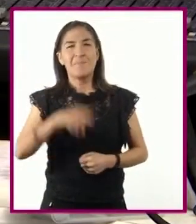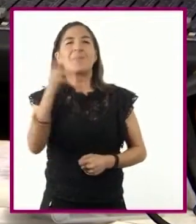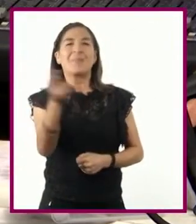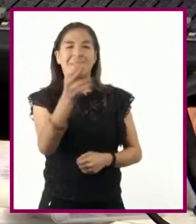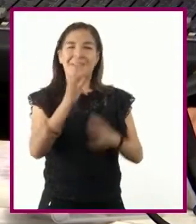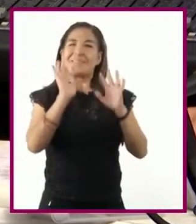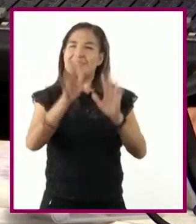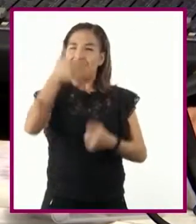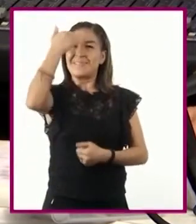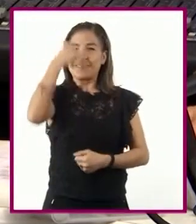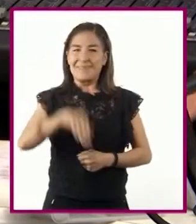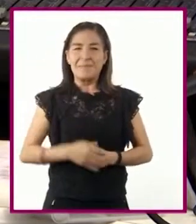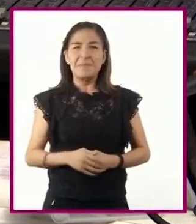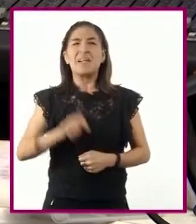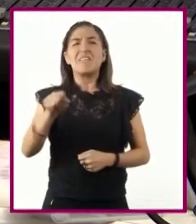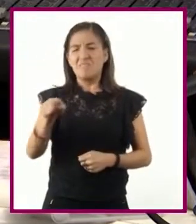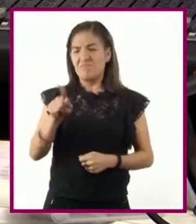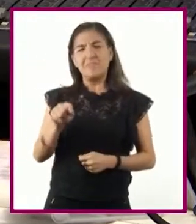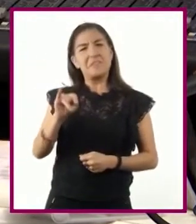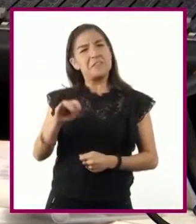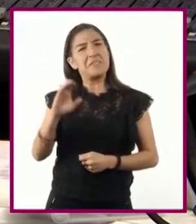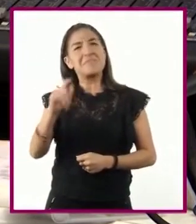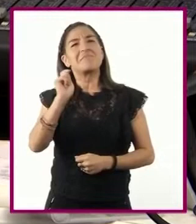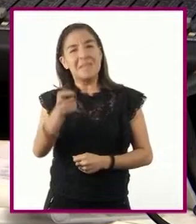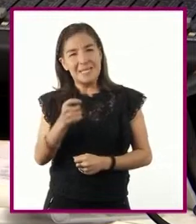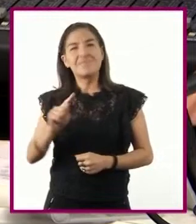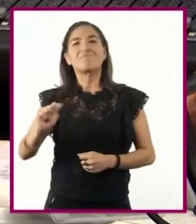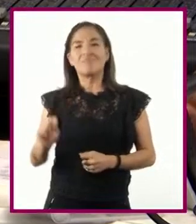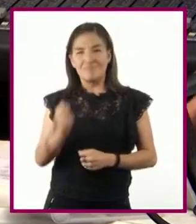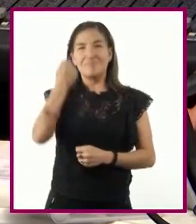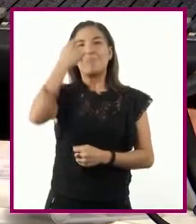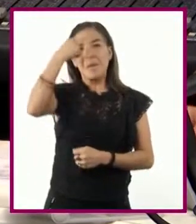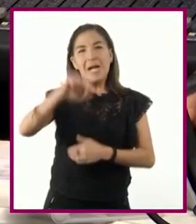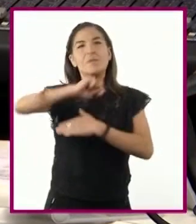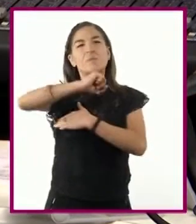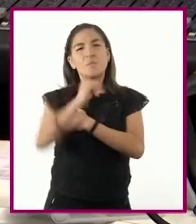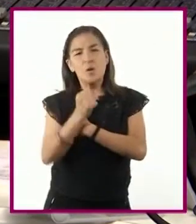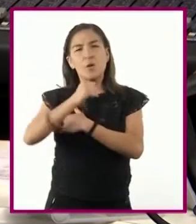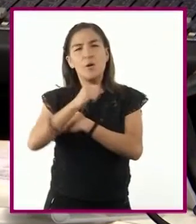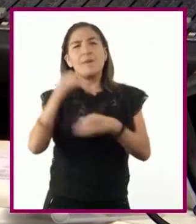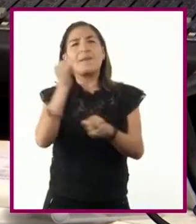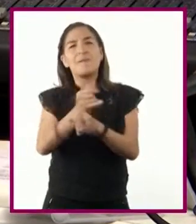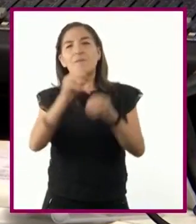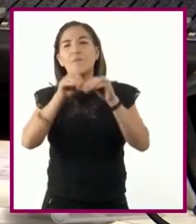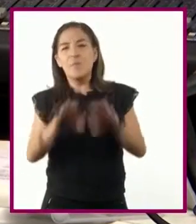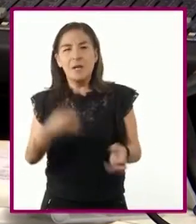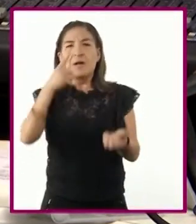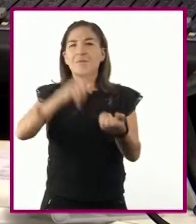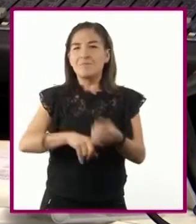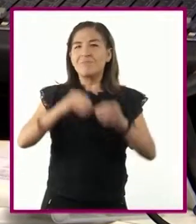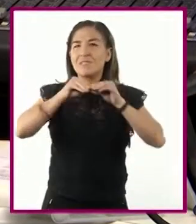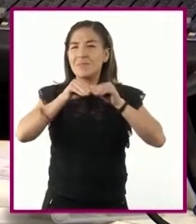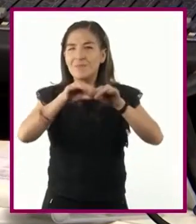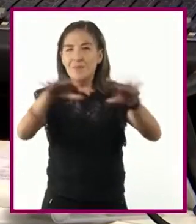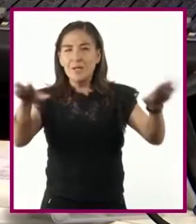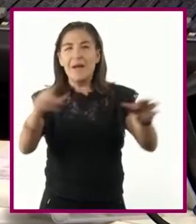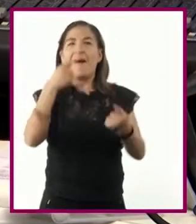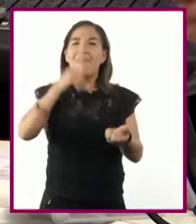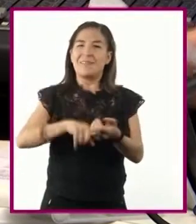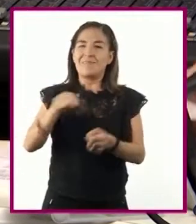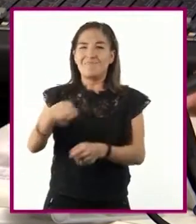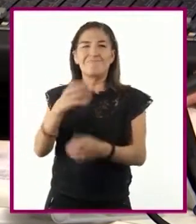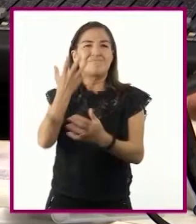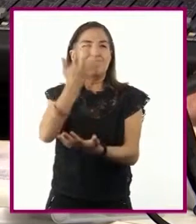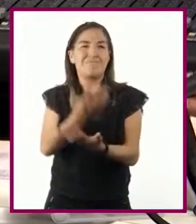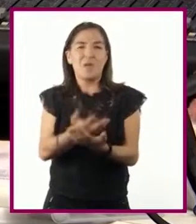saben, las TIC son los medios tecnológicos de almacenamiento, procesamiento y difusión